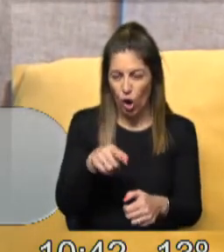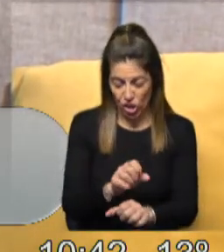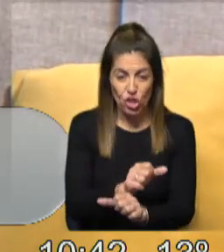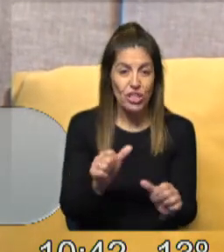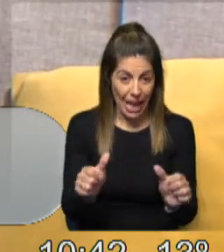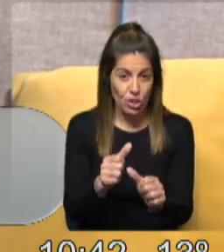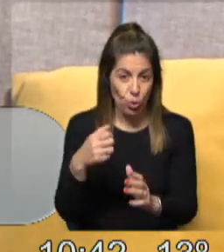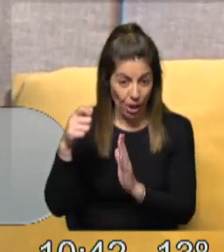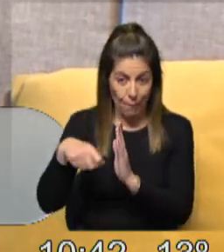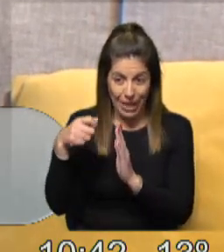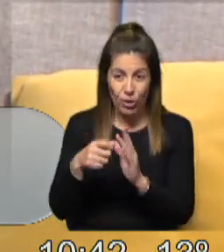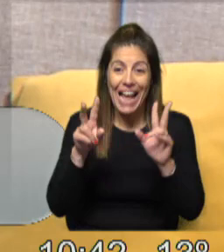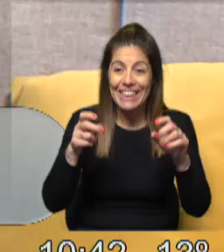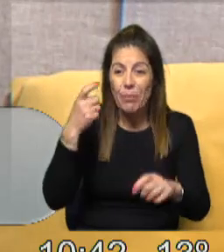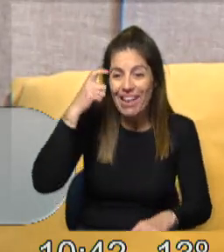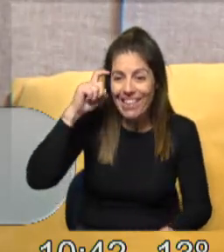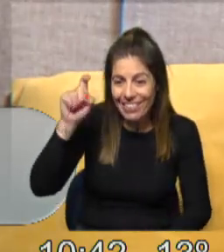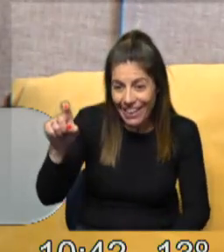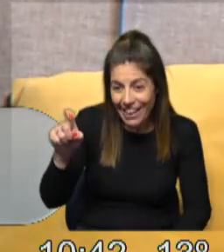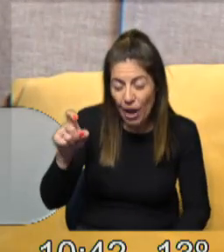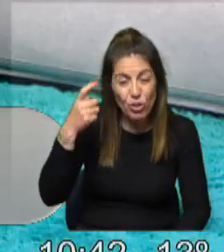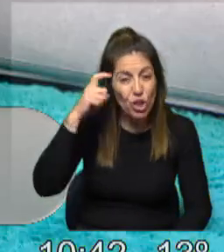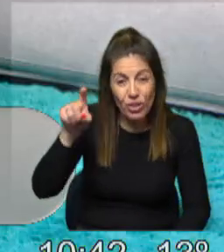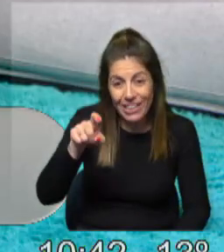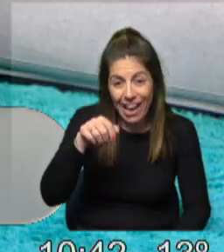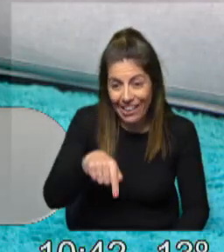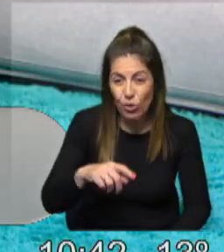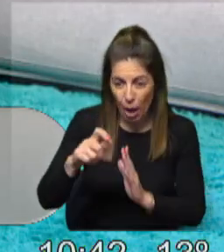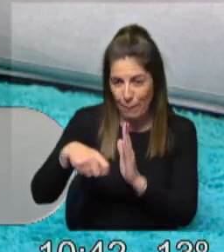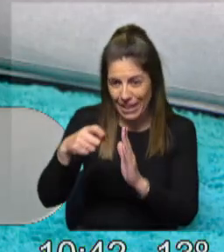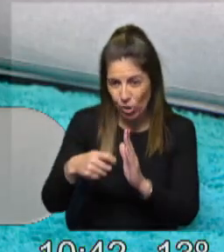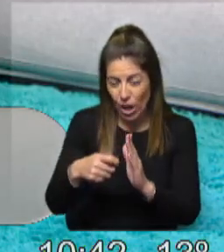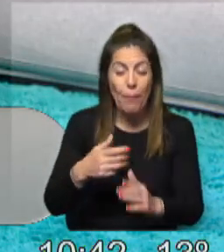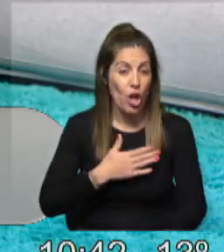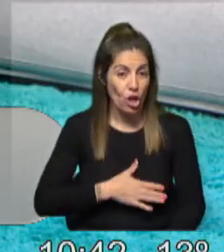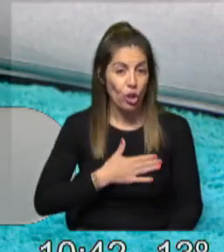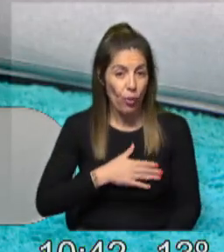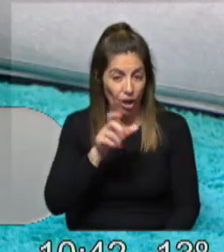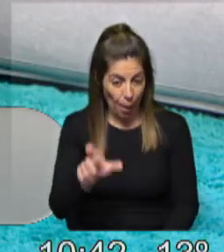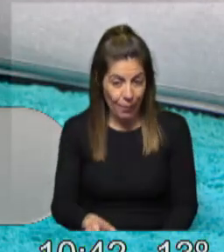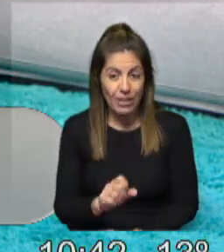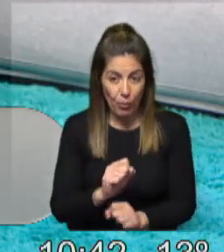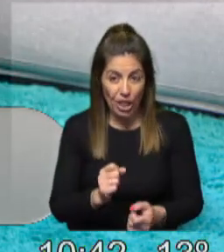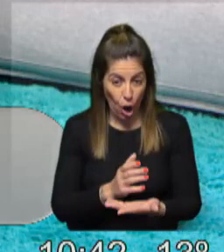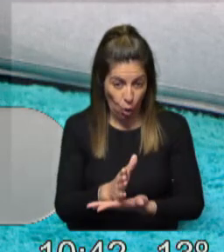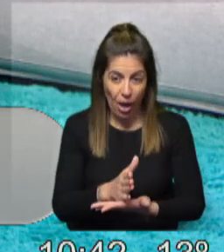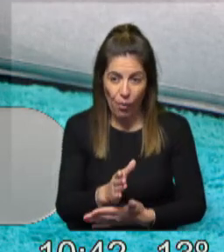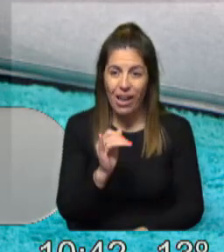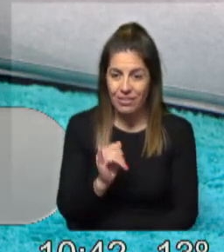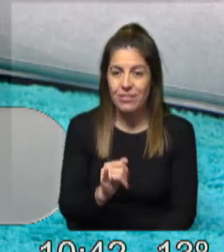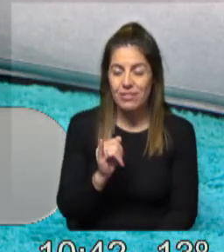una película. El tema está en la idea. Si vos tenés una idea, tenés una película. Pero estoy de acuerdo en que la gente puede colaborar, por